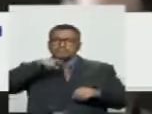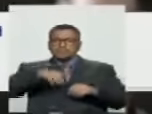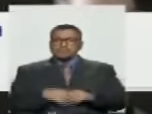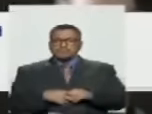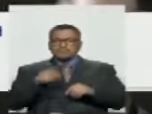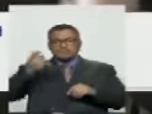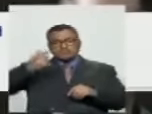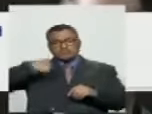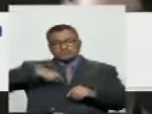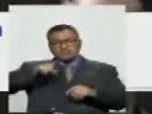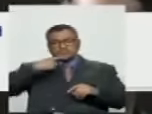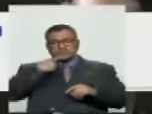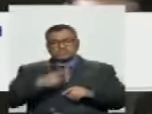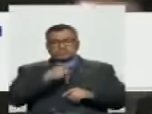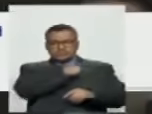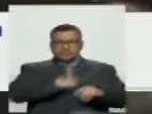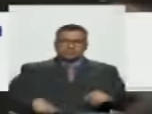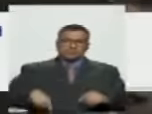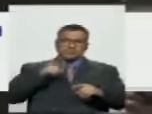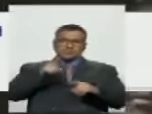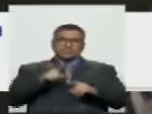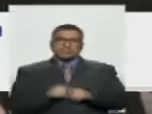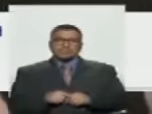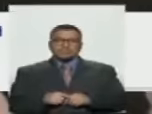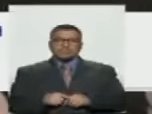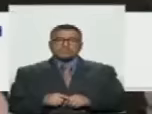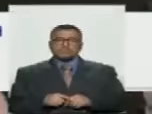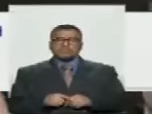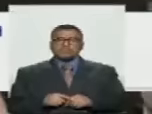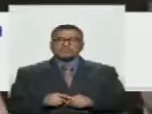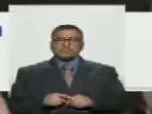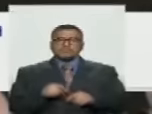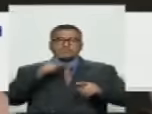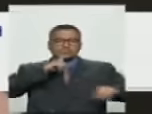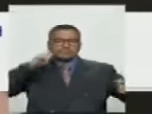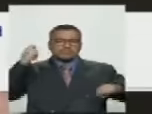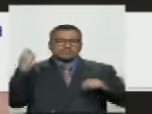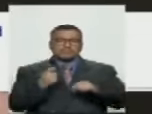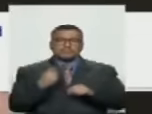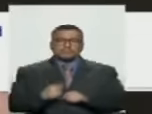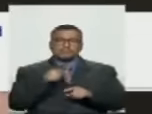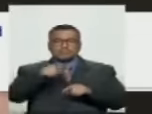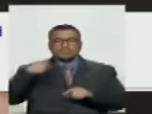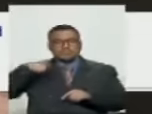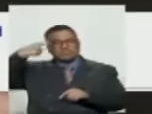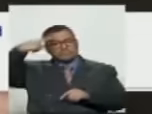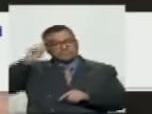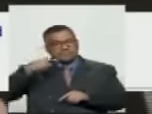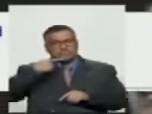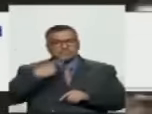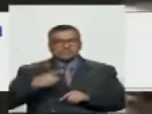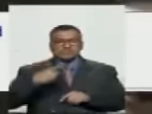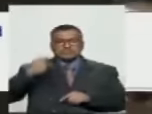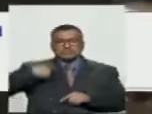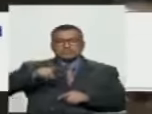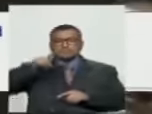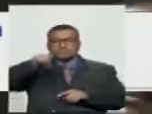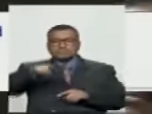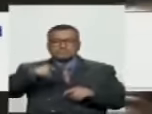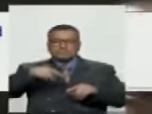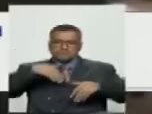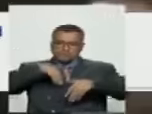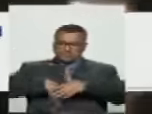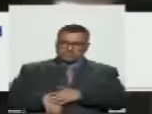y que tenemos, como dijo el presidente, que desfascistizarlo, el odio al que tú creíste tener no nació de tus